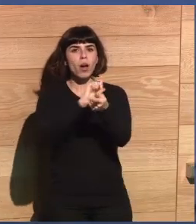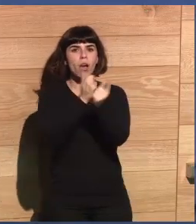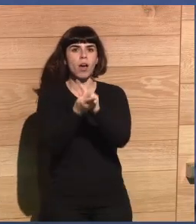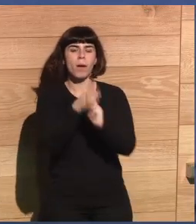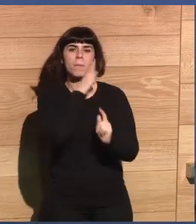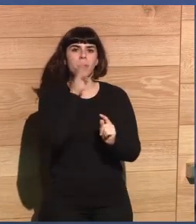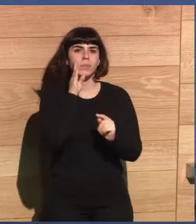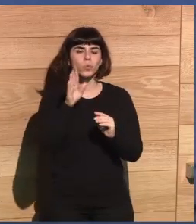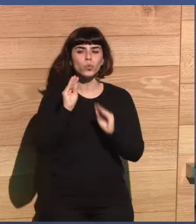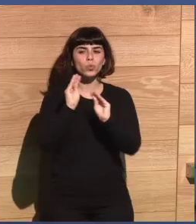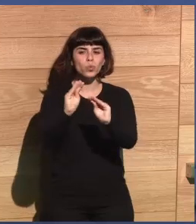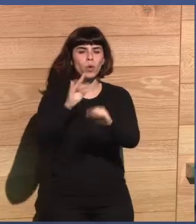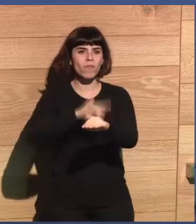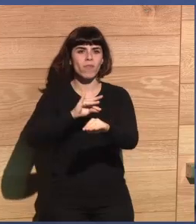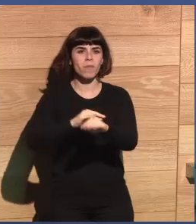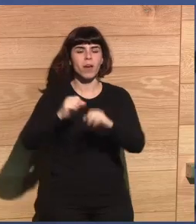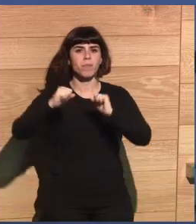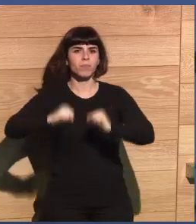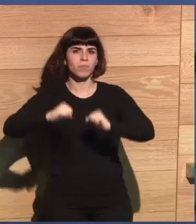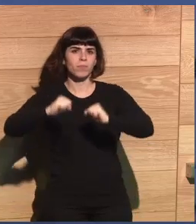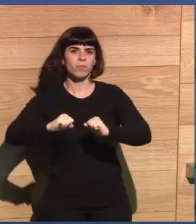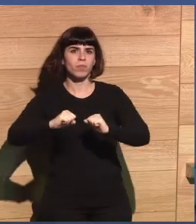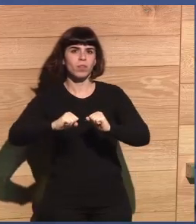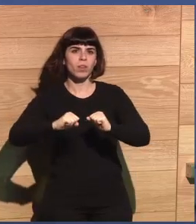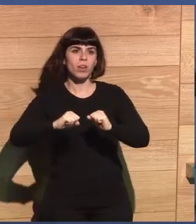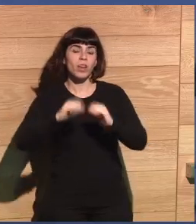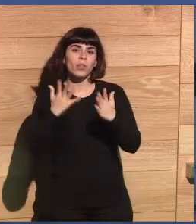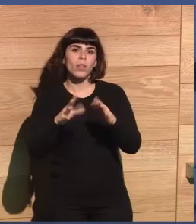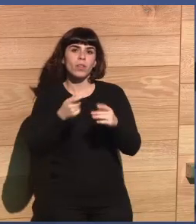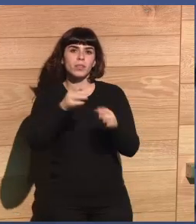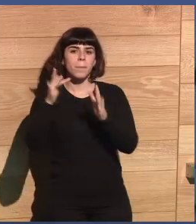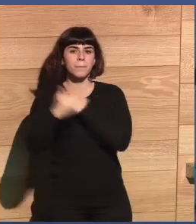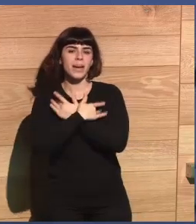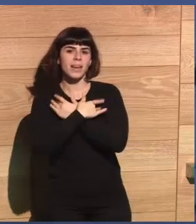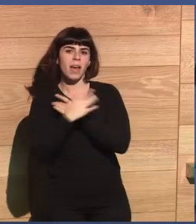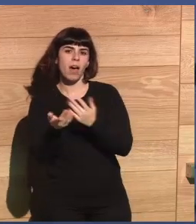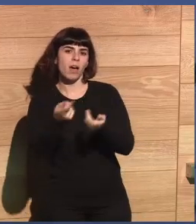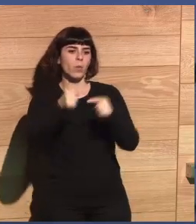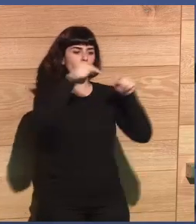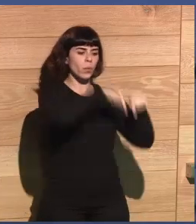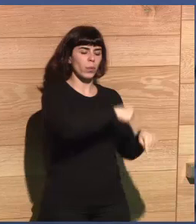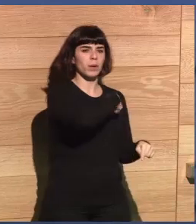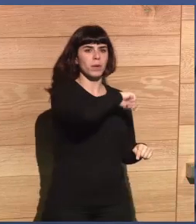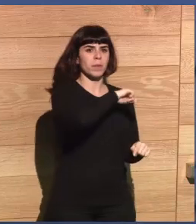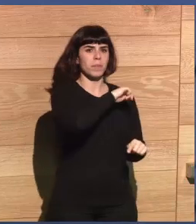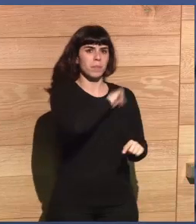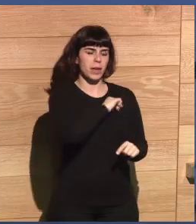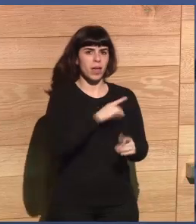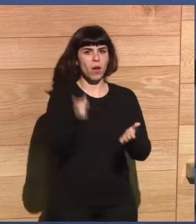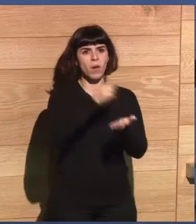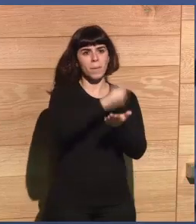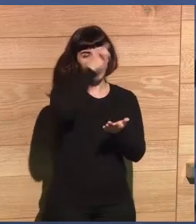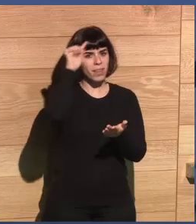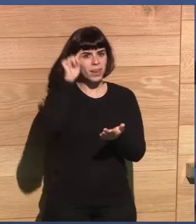y María decidió dejarlo todo y volver a España para cuidarla. Cuando llegó aquí, quiso seguir dando clases en la universidad. Llevaba muchísimos años